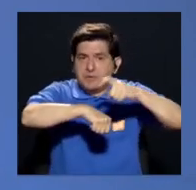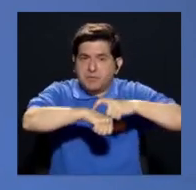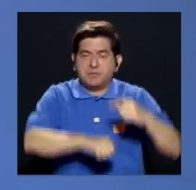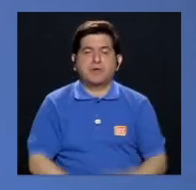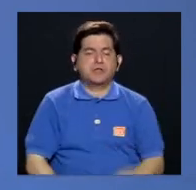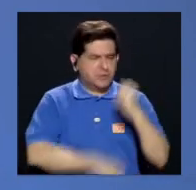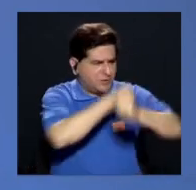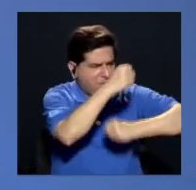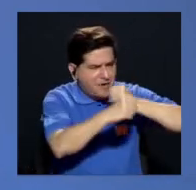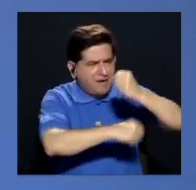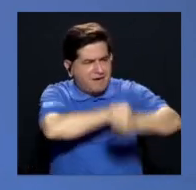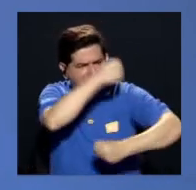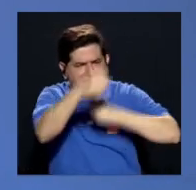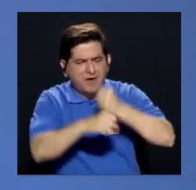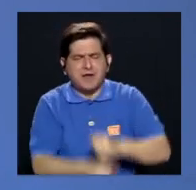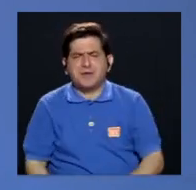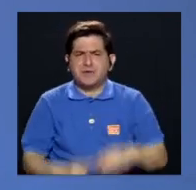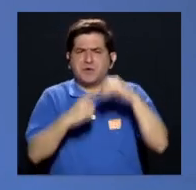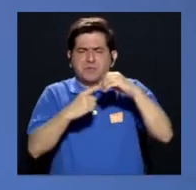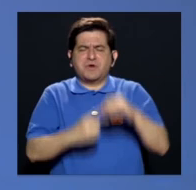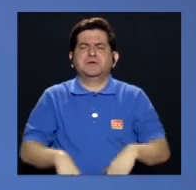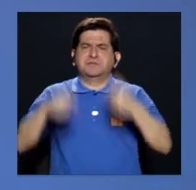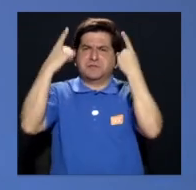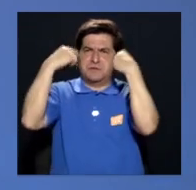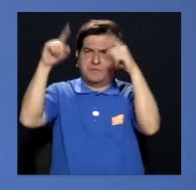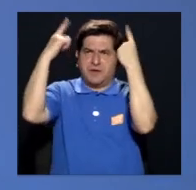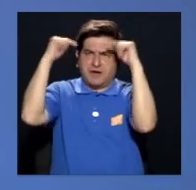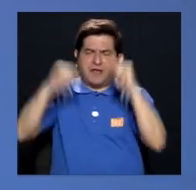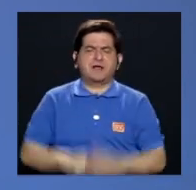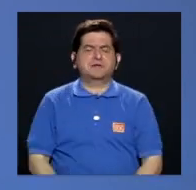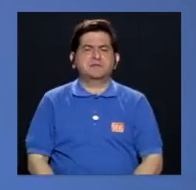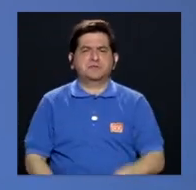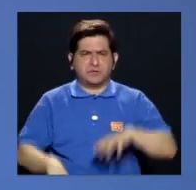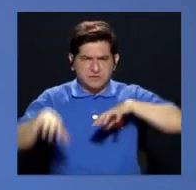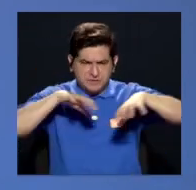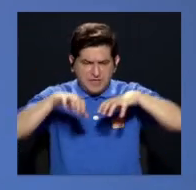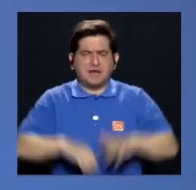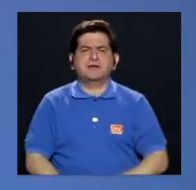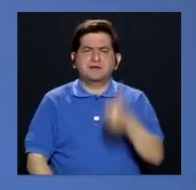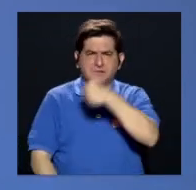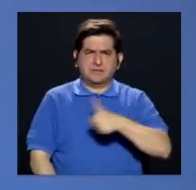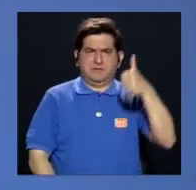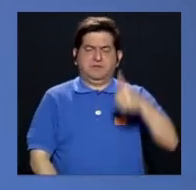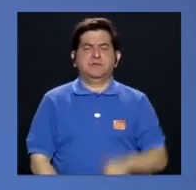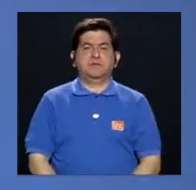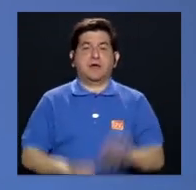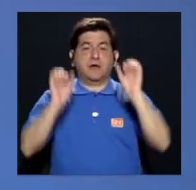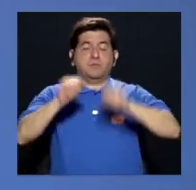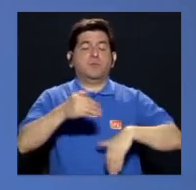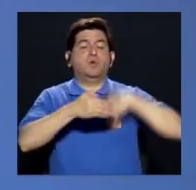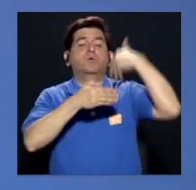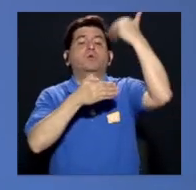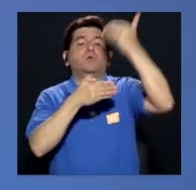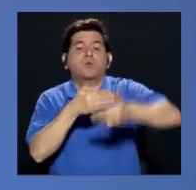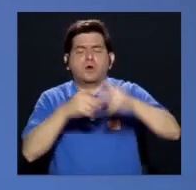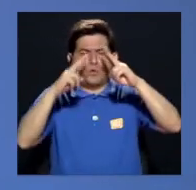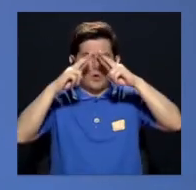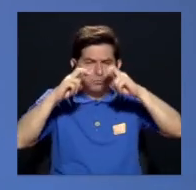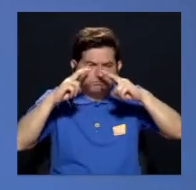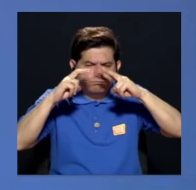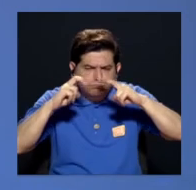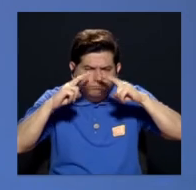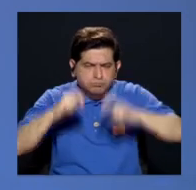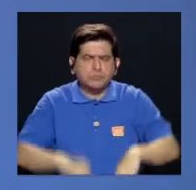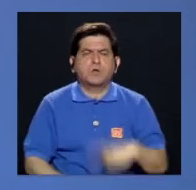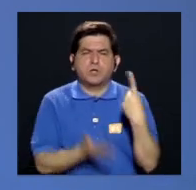en cada año los principales logros de la gestión de la rectoría, con la finalidad de que sean posteriormente